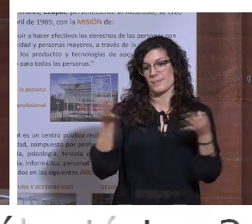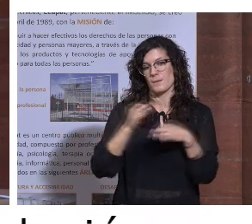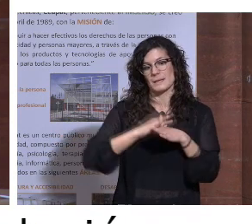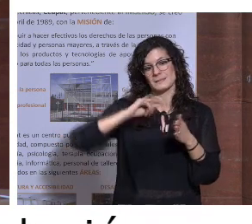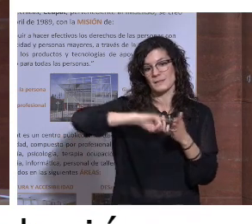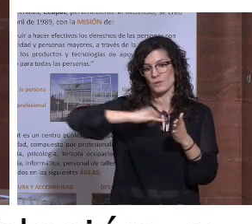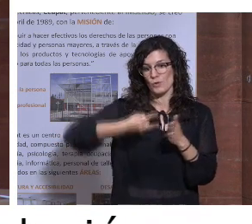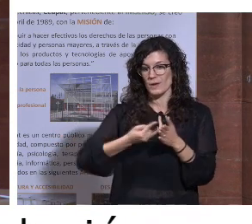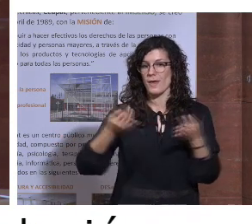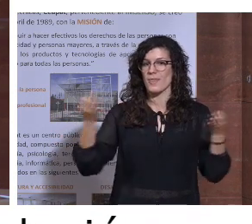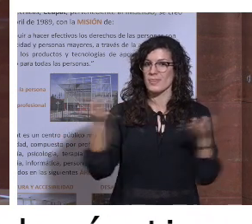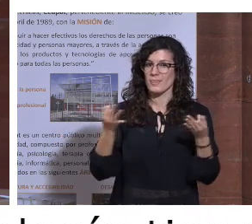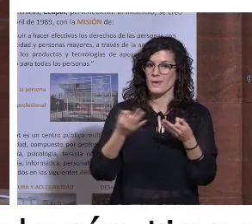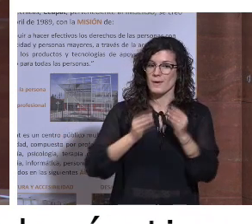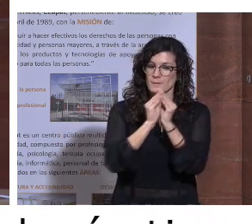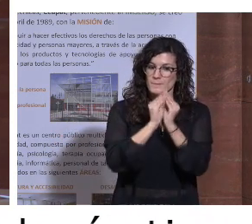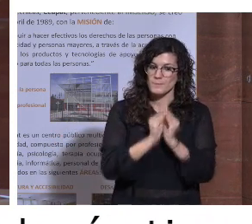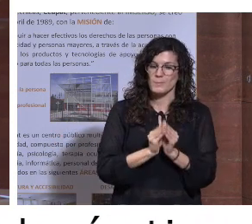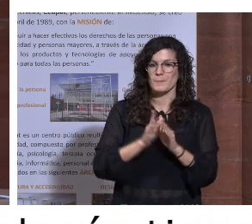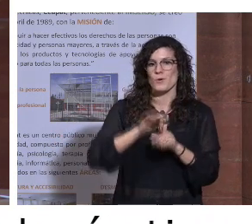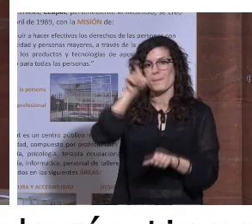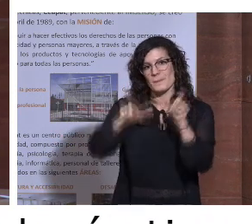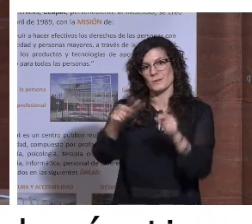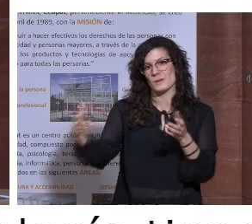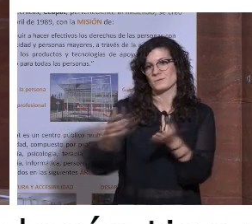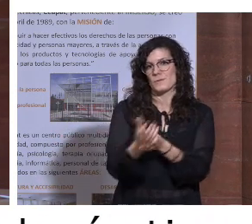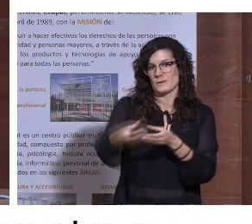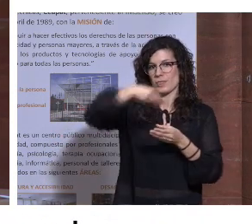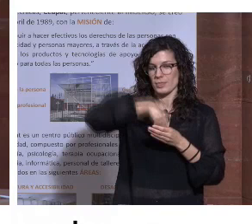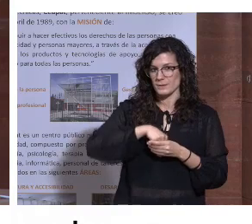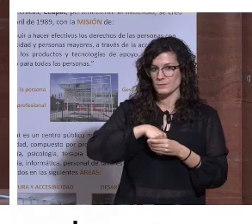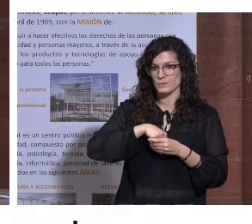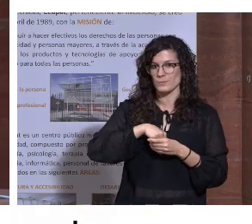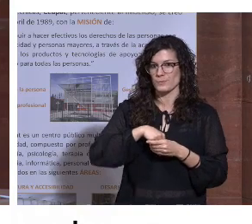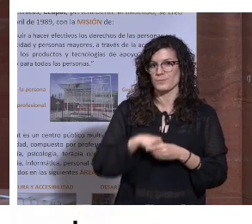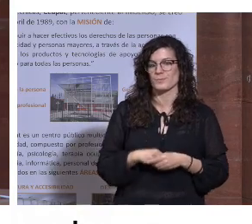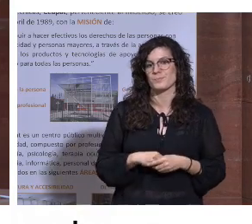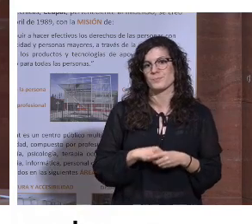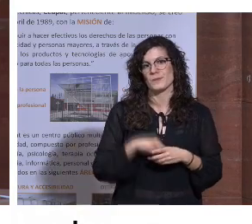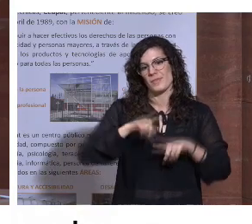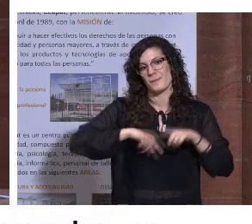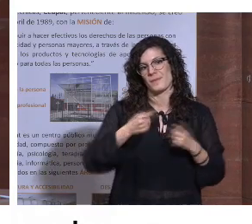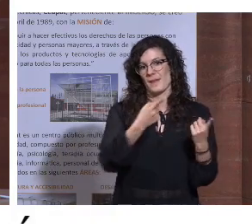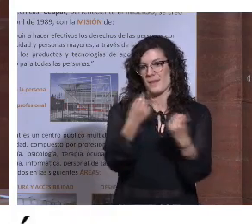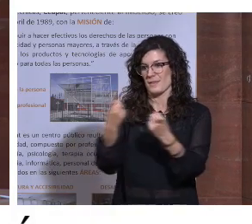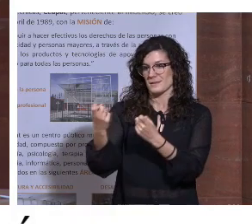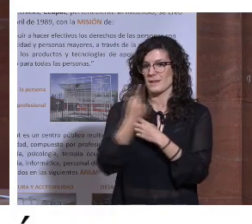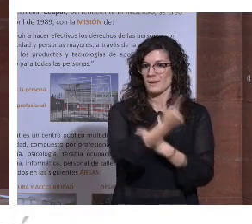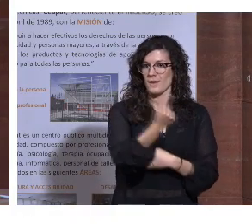que desarrollarse teniendo en cuenta a todas las personas y solo así dar respuesta a sus necesidades. Y